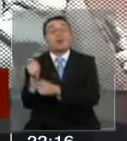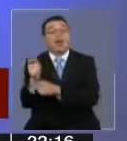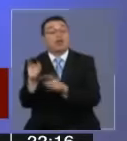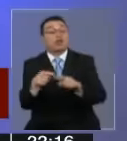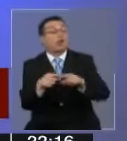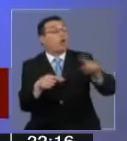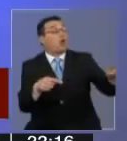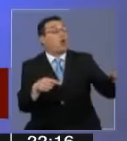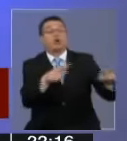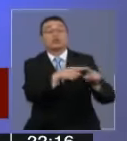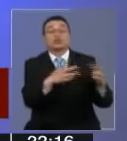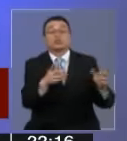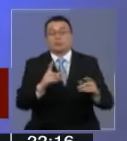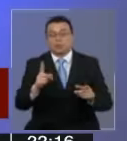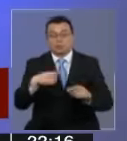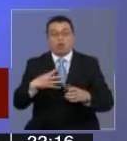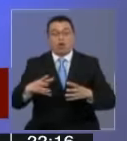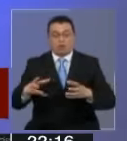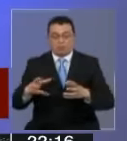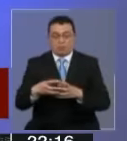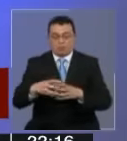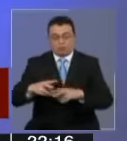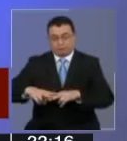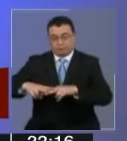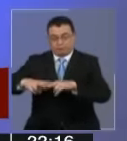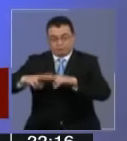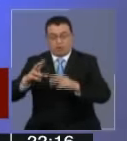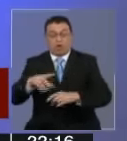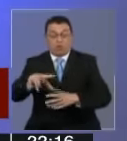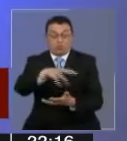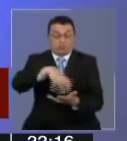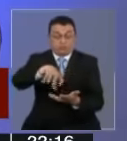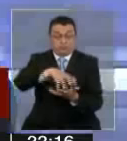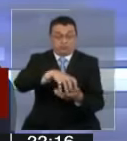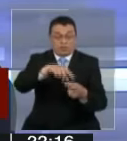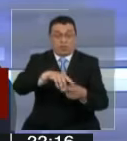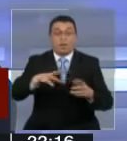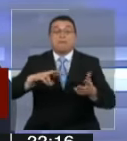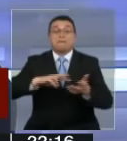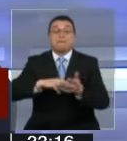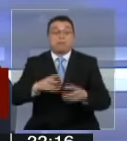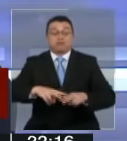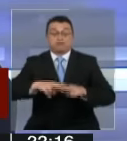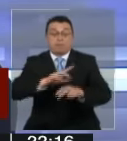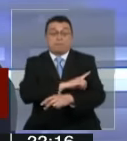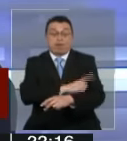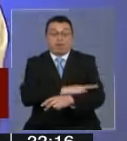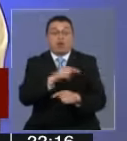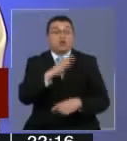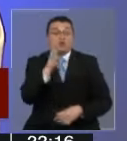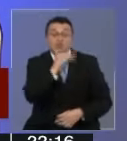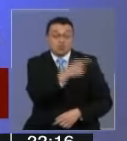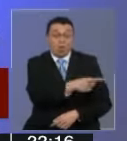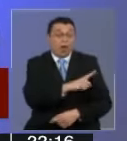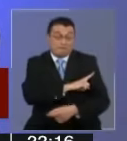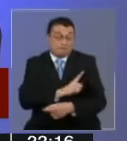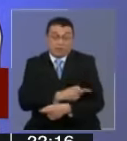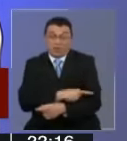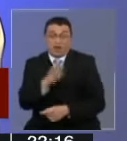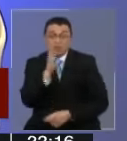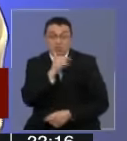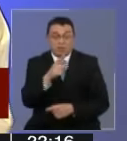tú estás acumulando poder para una zona, para un territorio, que el gran problema estructural es su ausencia de poder, como gran parte de las regiones del